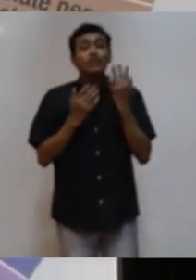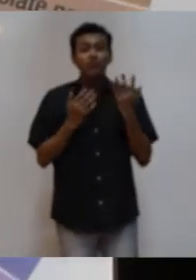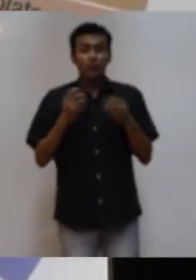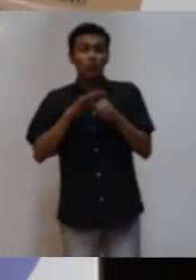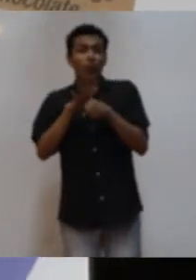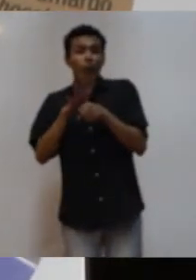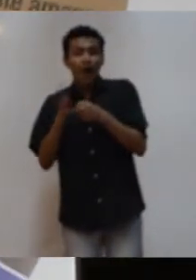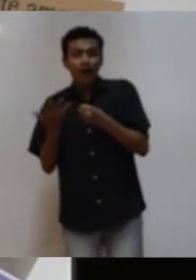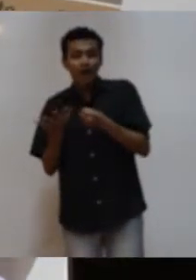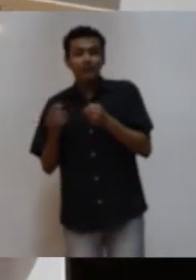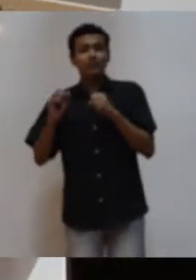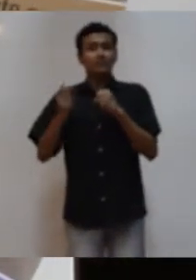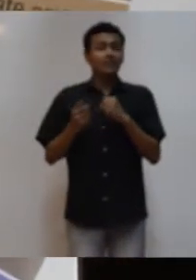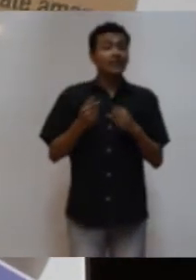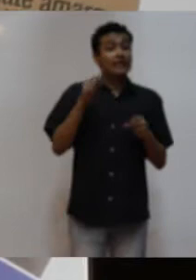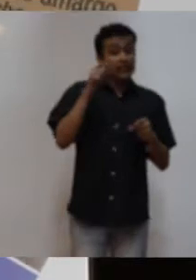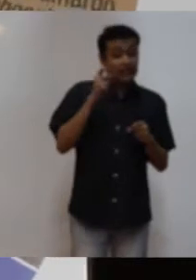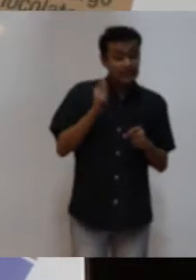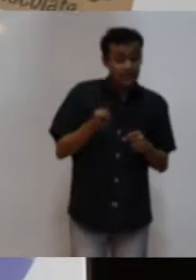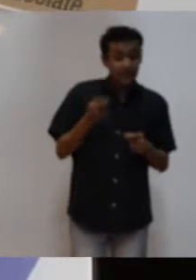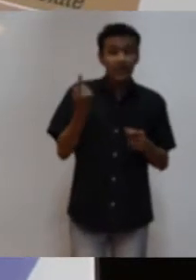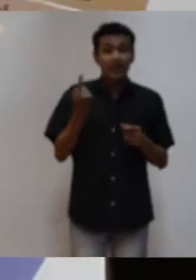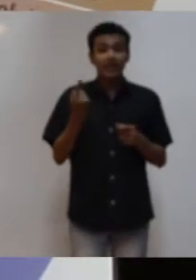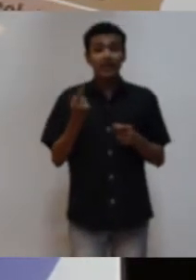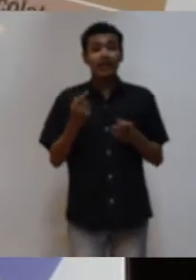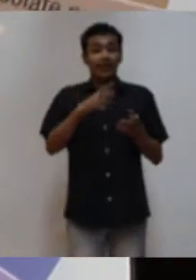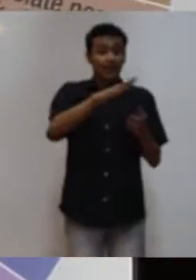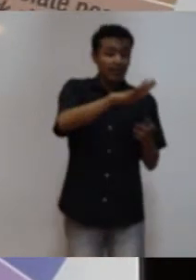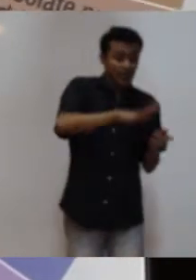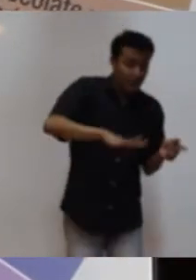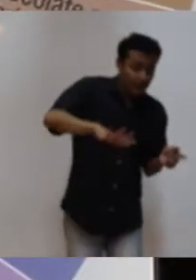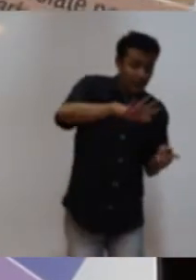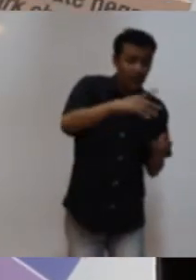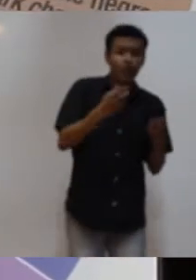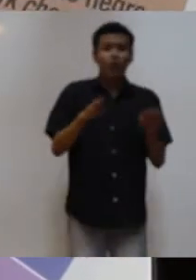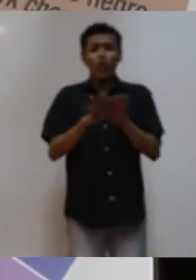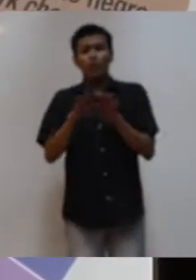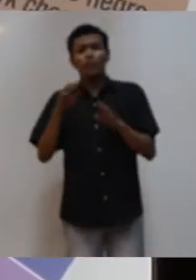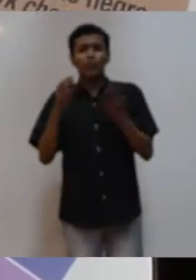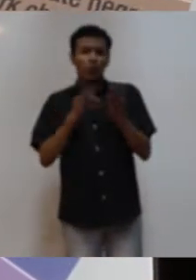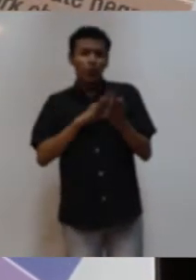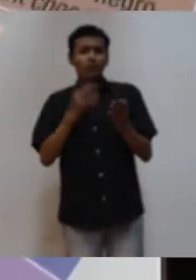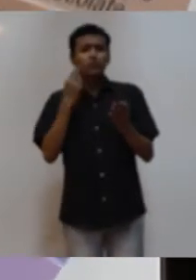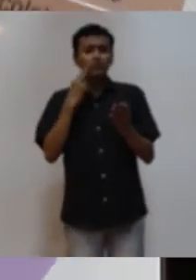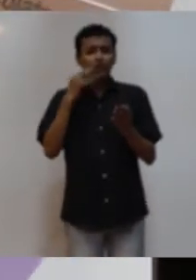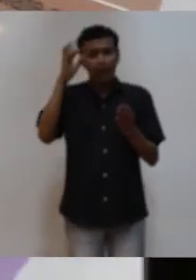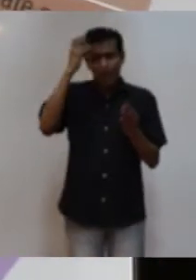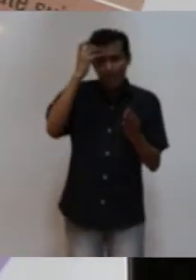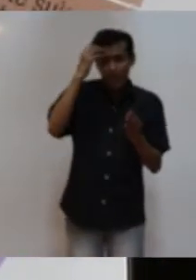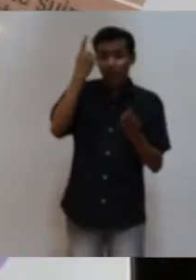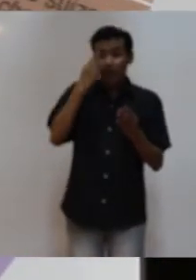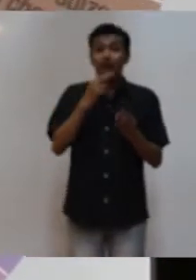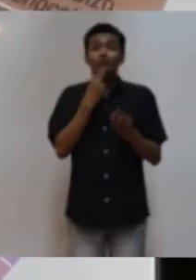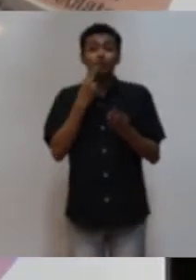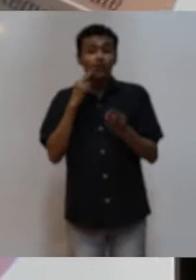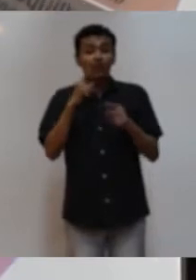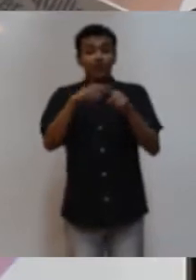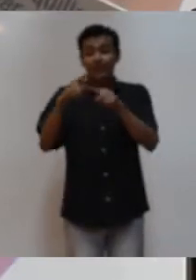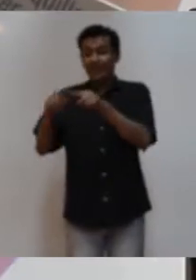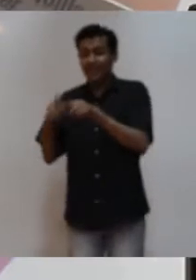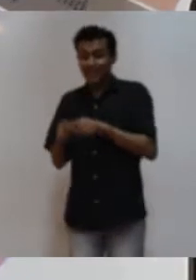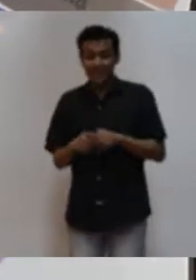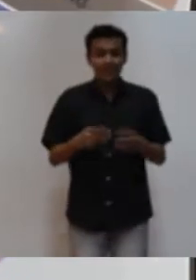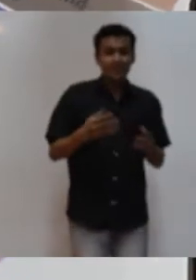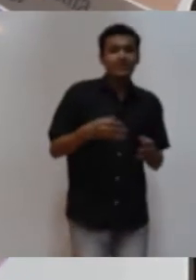sabor esta implica que el catador tenga los conocimientos y la memoria sensorial para poder cotejar los sabores